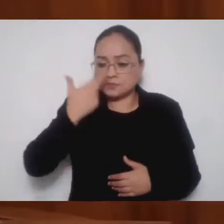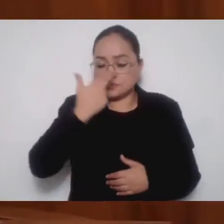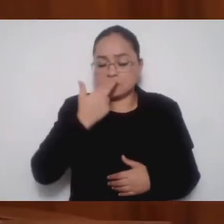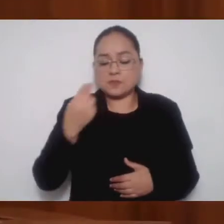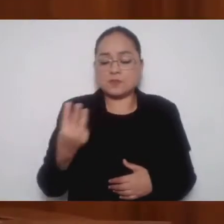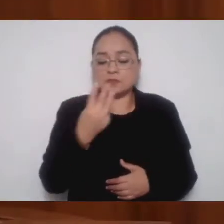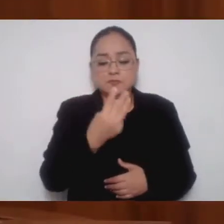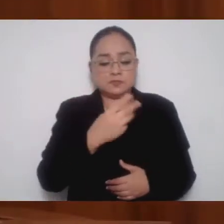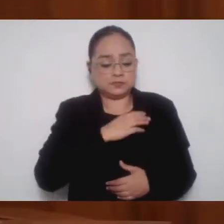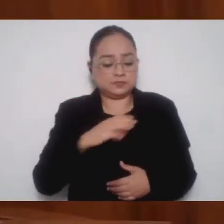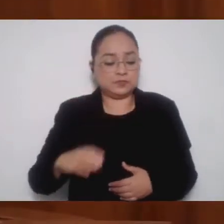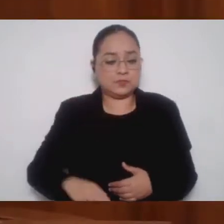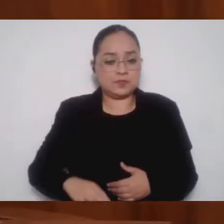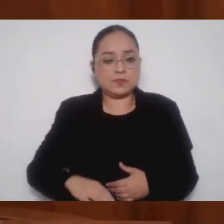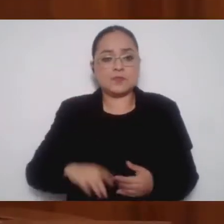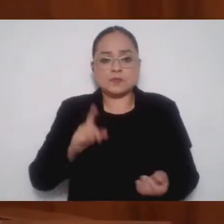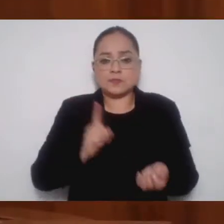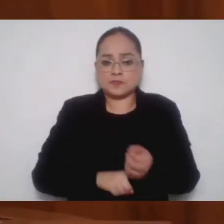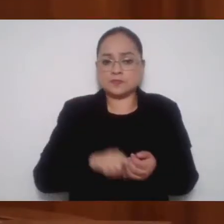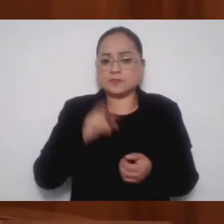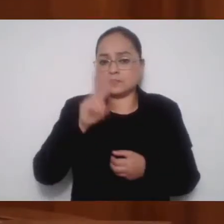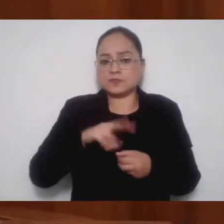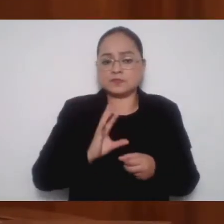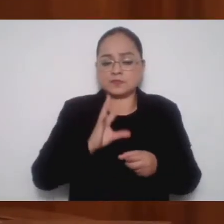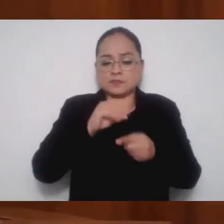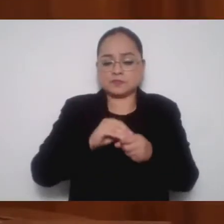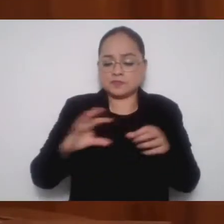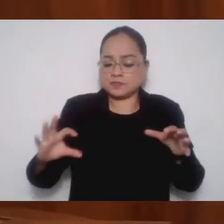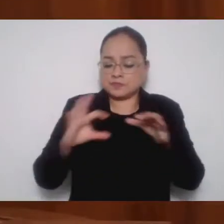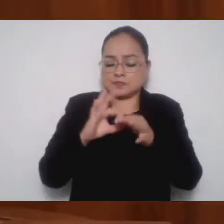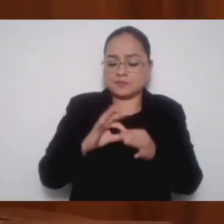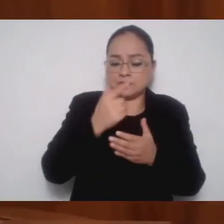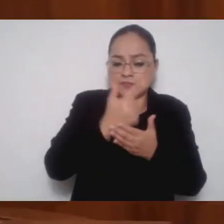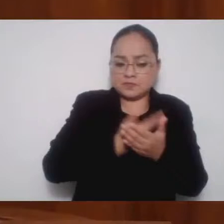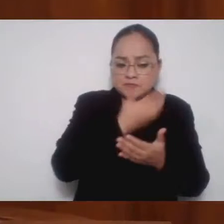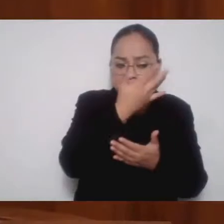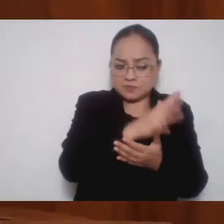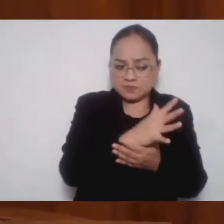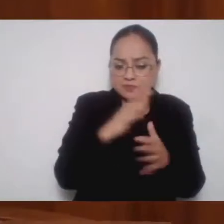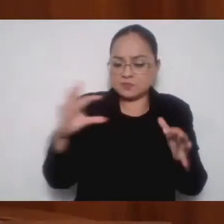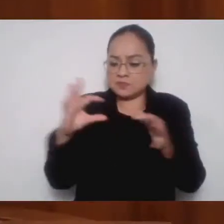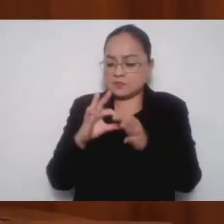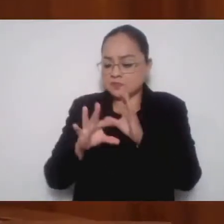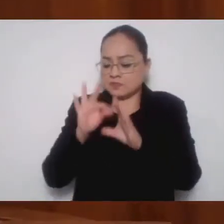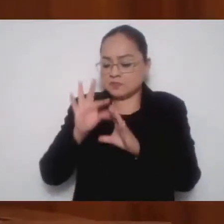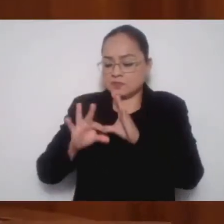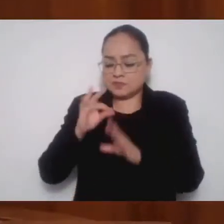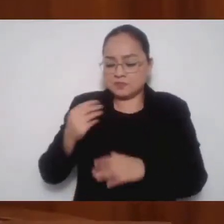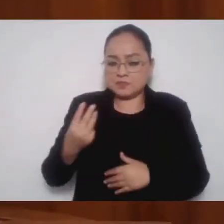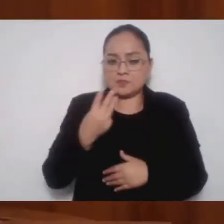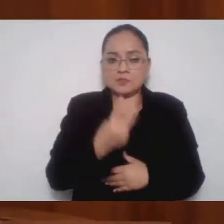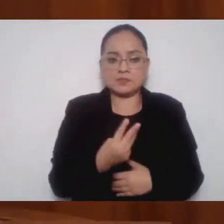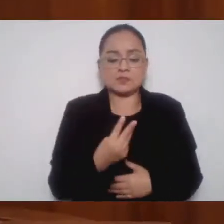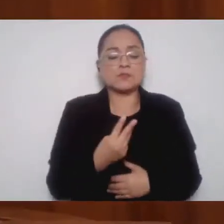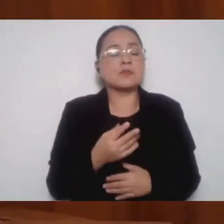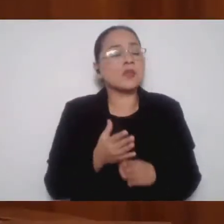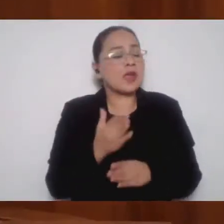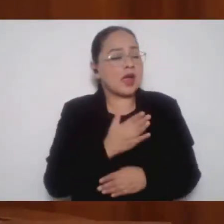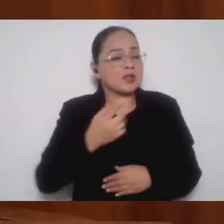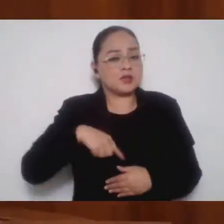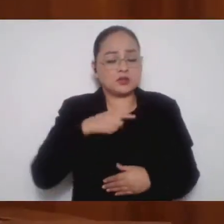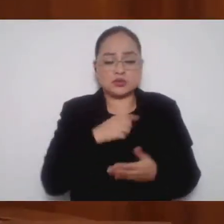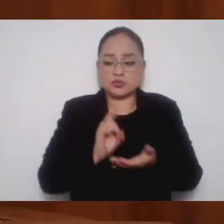los integrantes de la terna formaran parte de la lista de las y los 10 candidatos que, en su